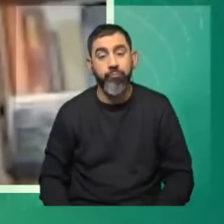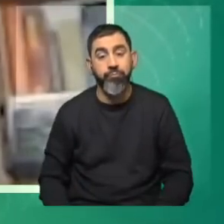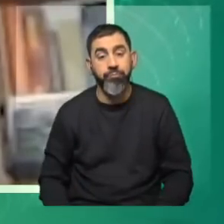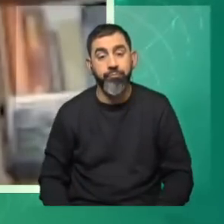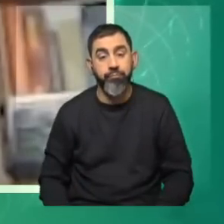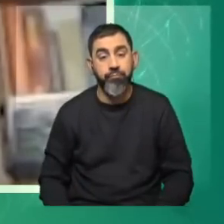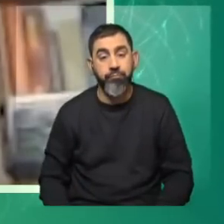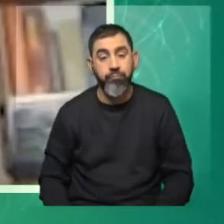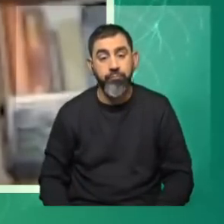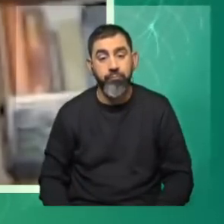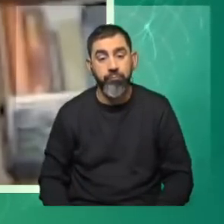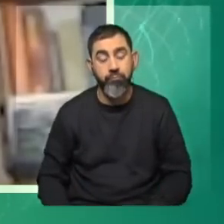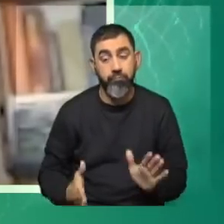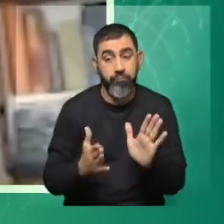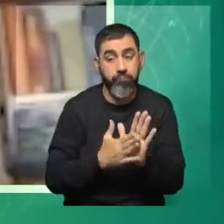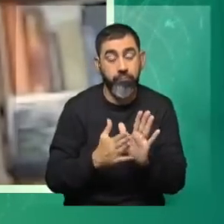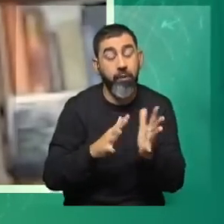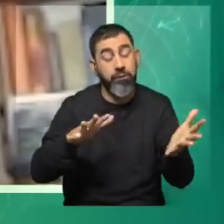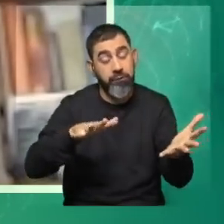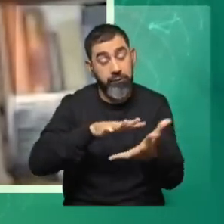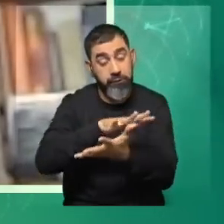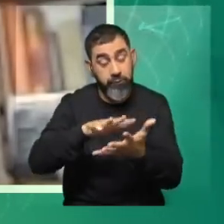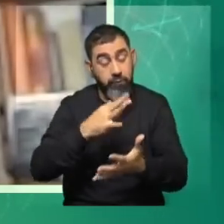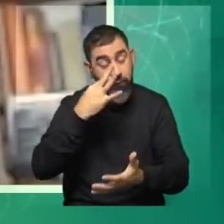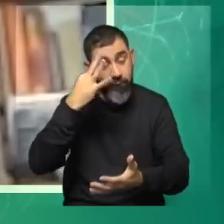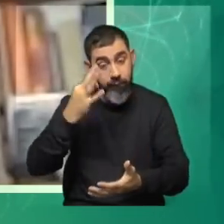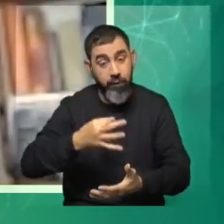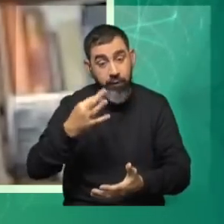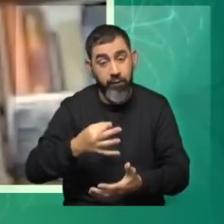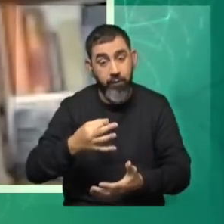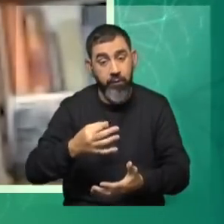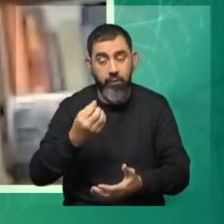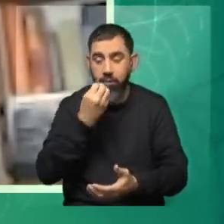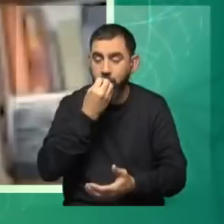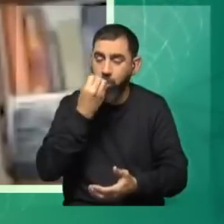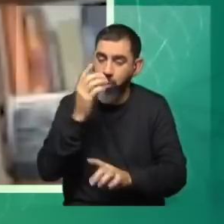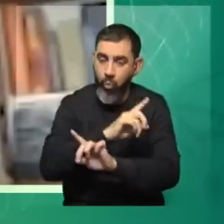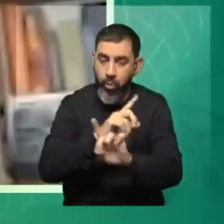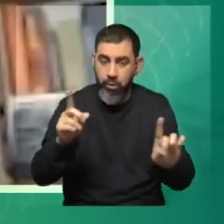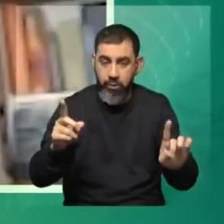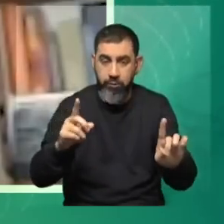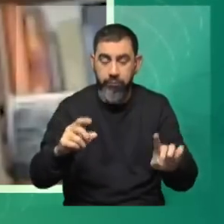se se detectan situaciones que en realidad no están nada buenas